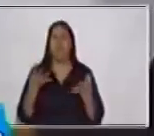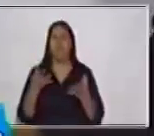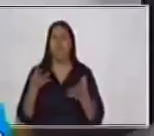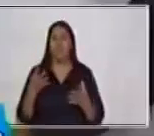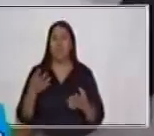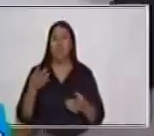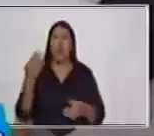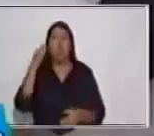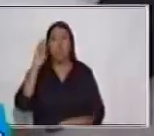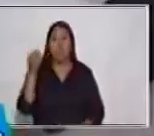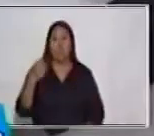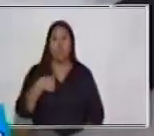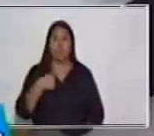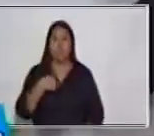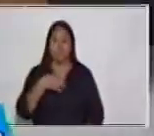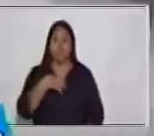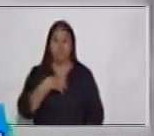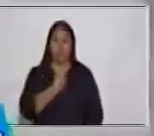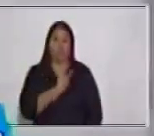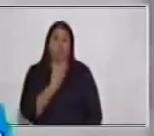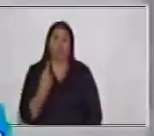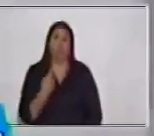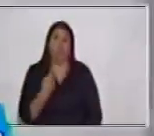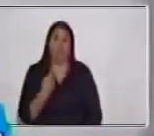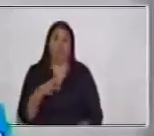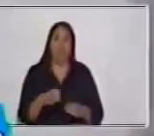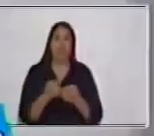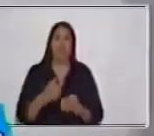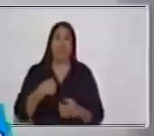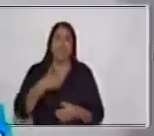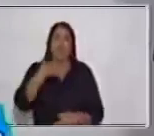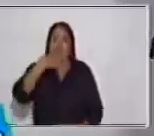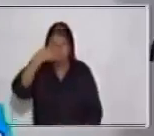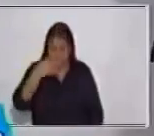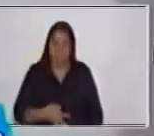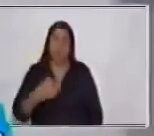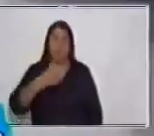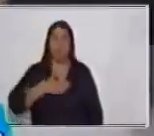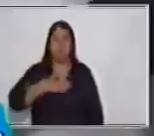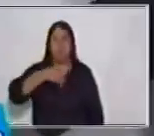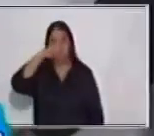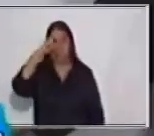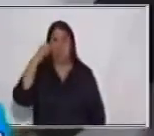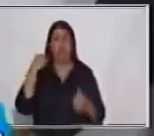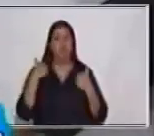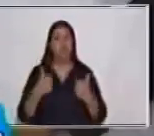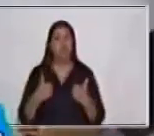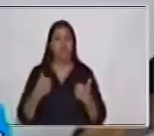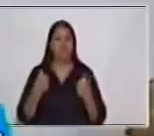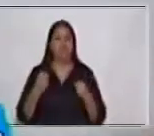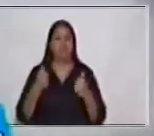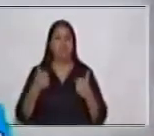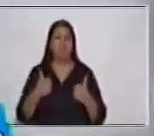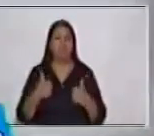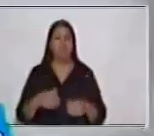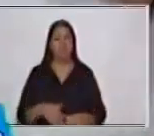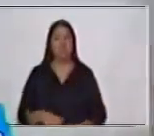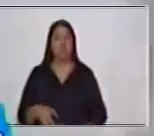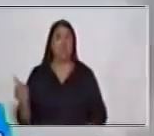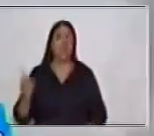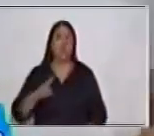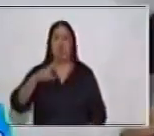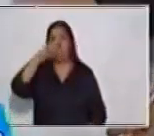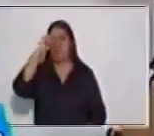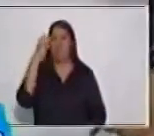está trabajando de manera individual, tiene que tener la certeza que el trabajo que está haciendo está bien hecho para no trabajar